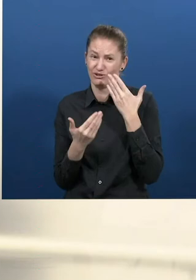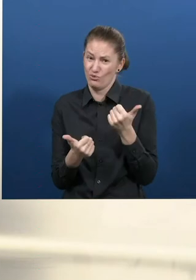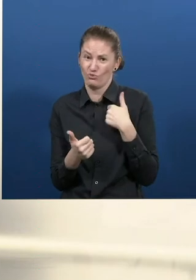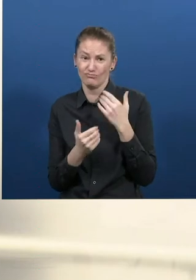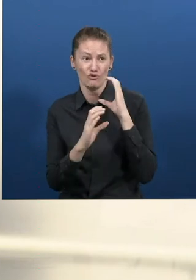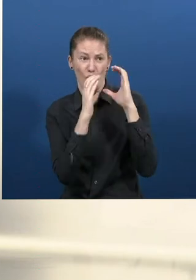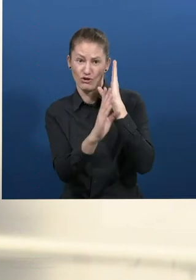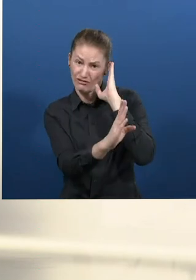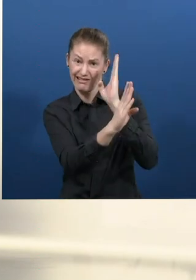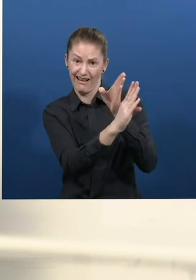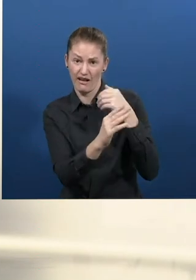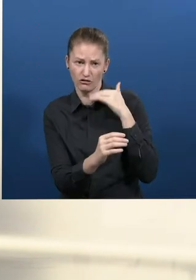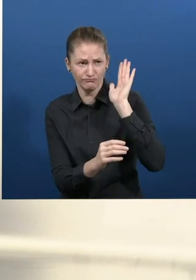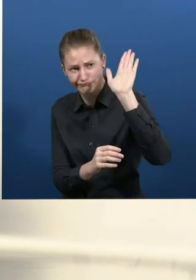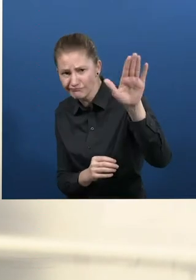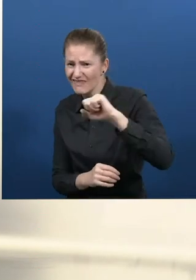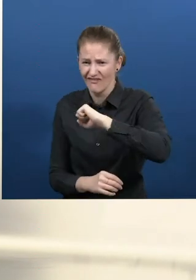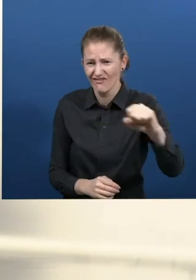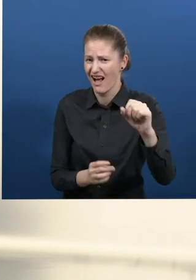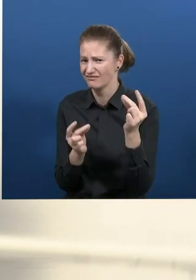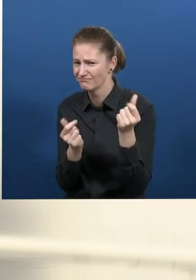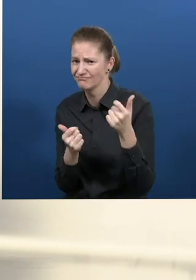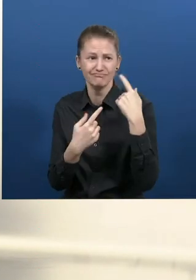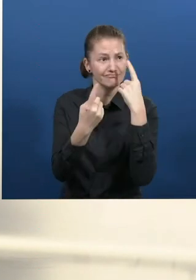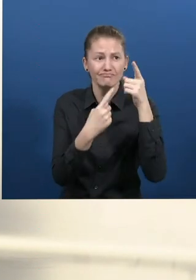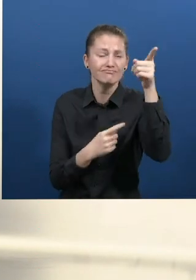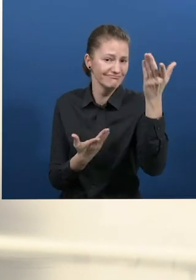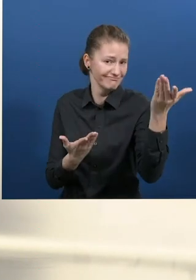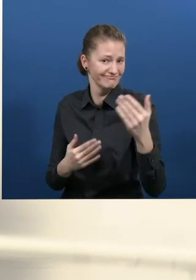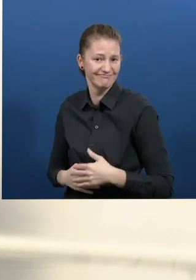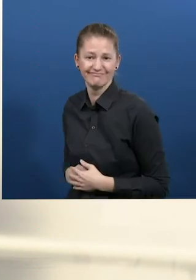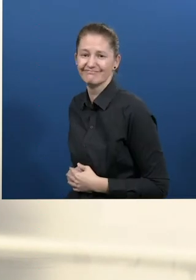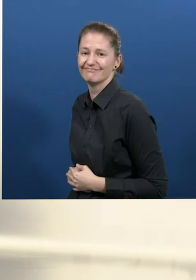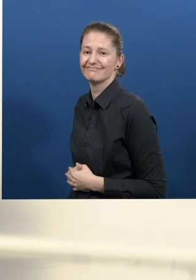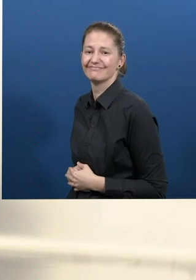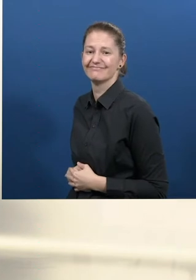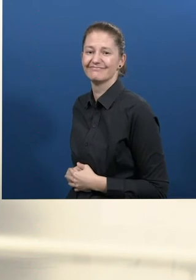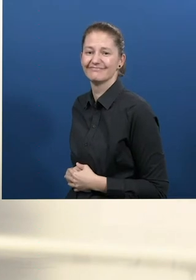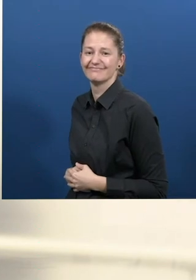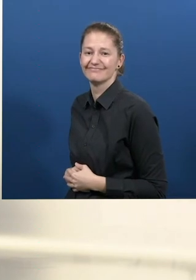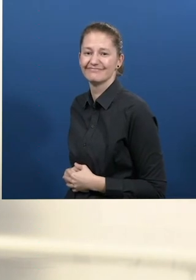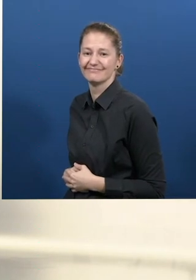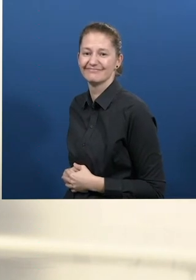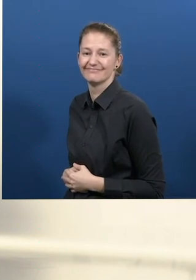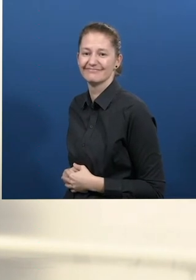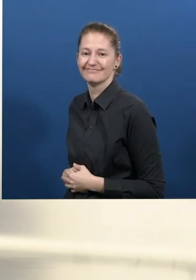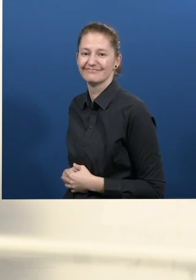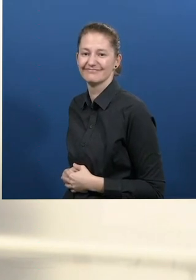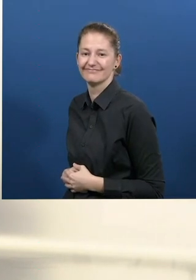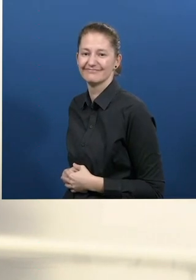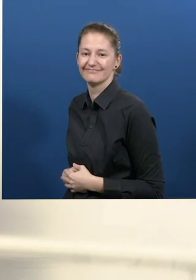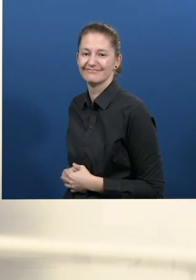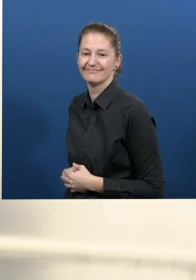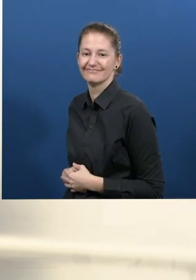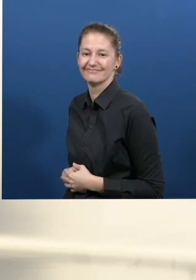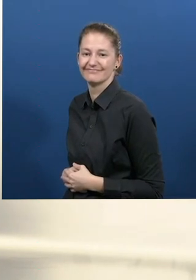la evolución de su resolución. Por eso, que será no integrador. Además,